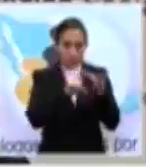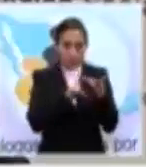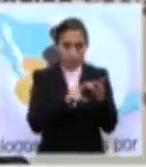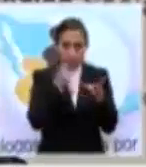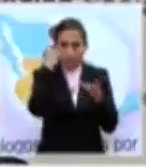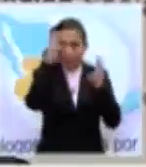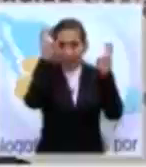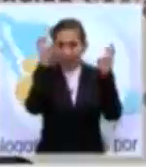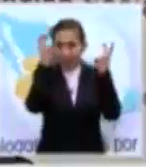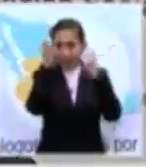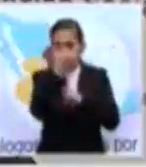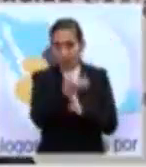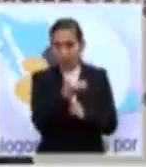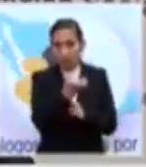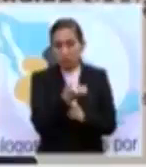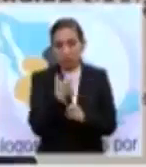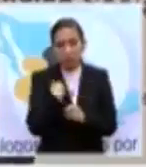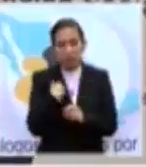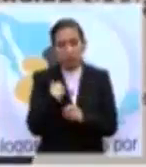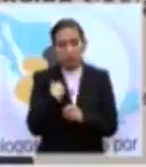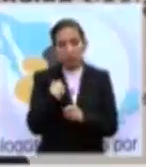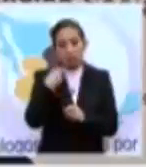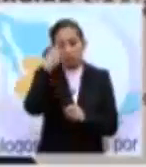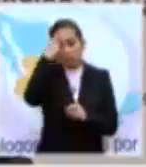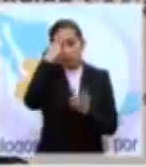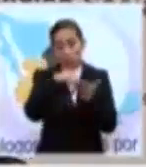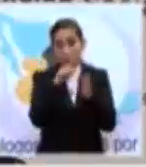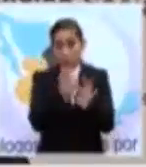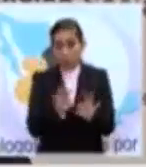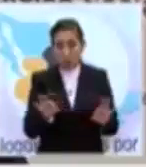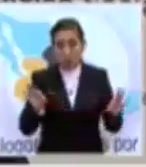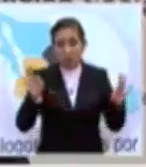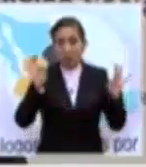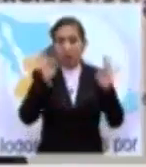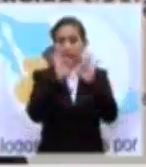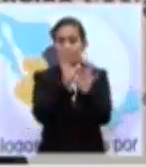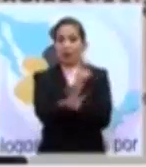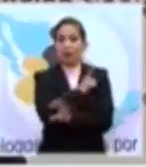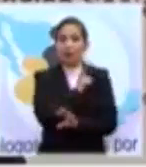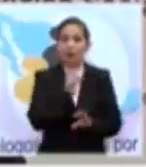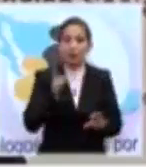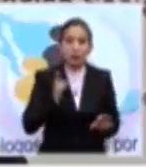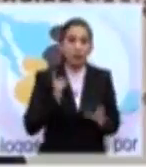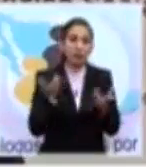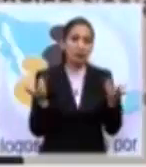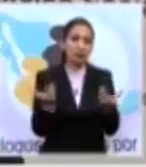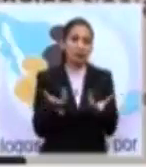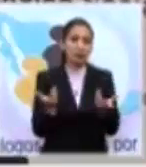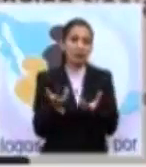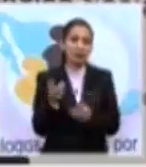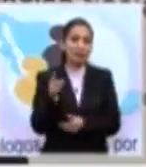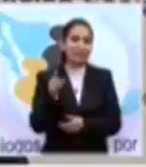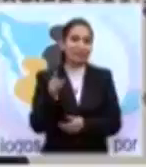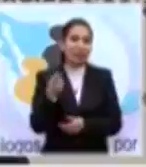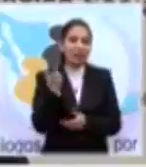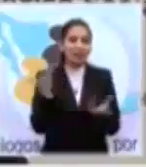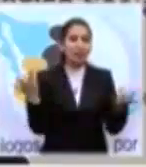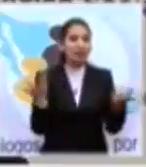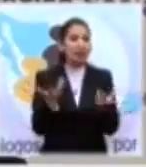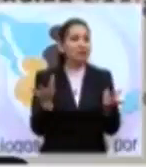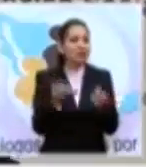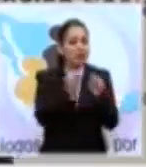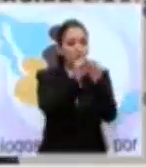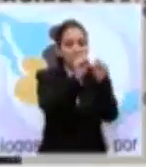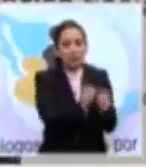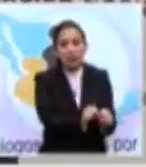tema, creo que lo fundamental que debemos de lograr es generar un sistema